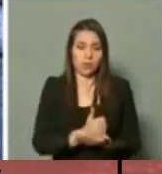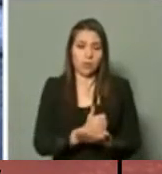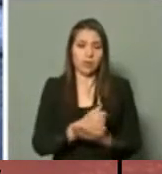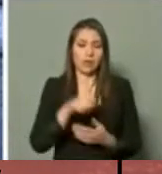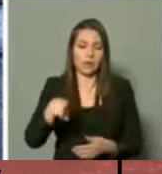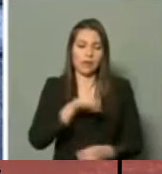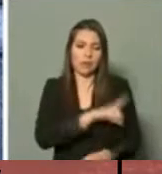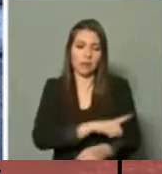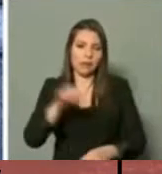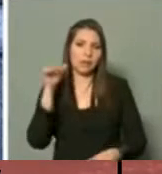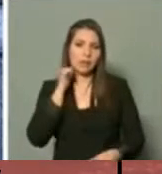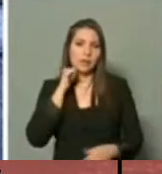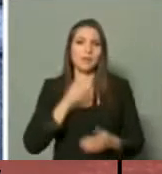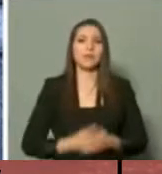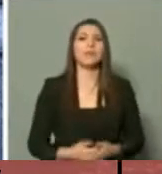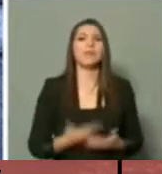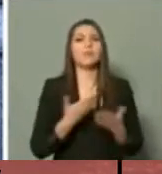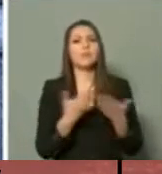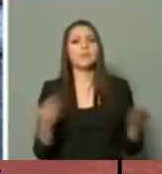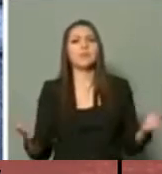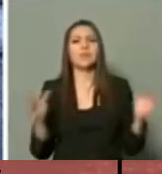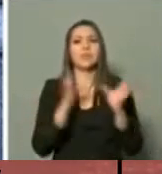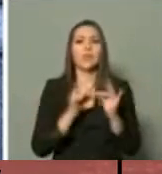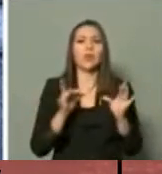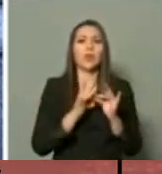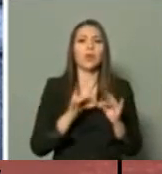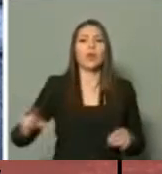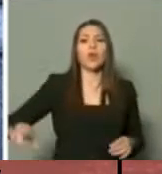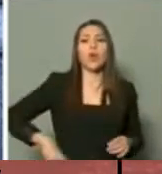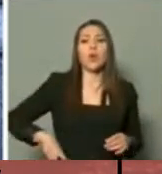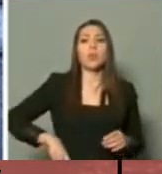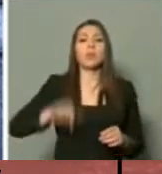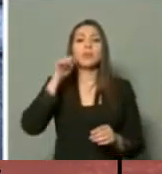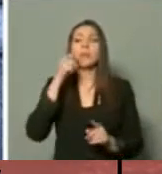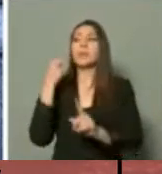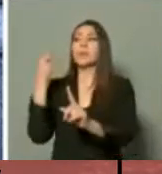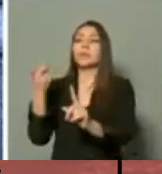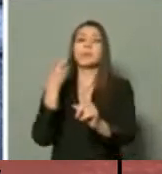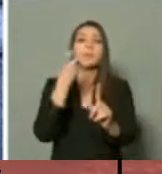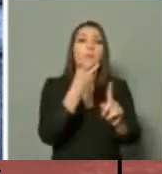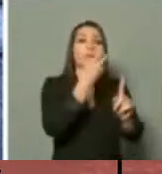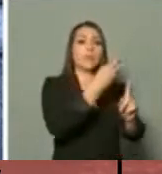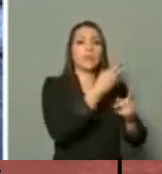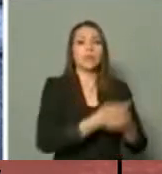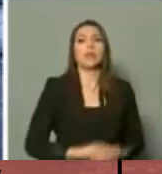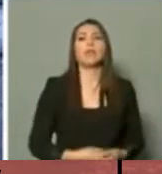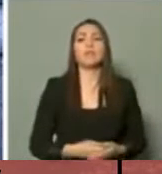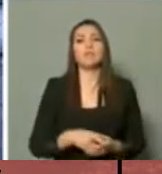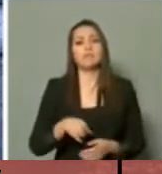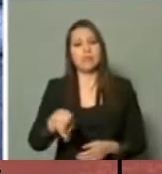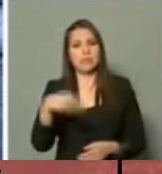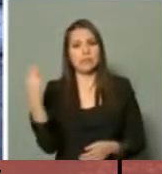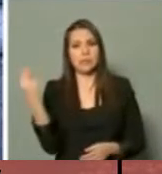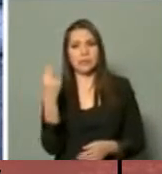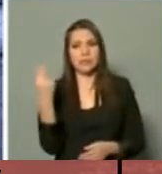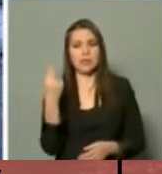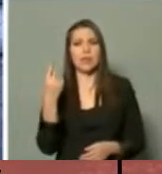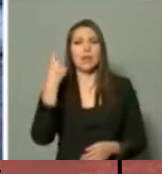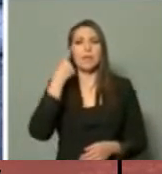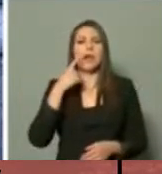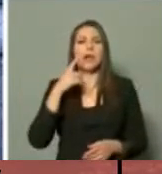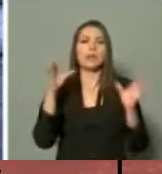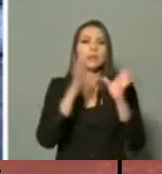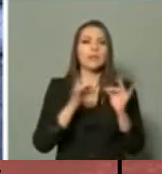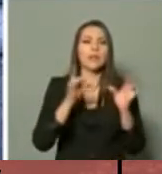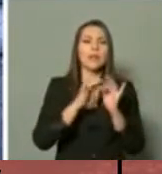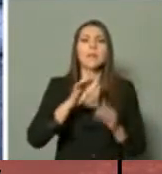concentrar en los compañeros que son punteros, ya que vamos a hacer un mejor intercambio de ideas y